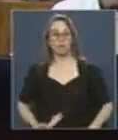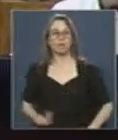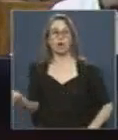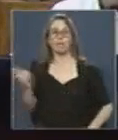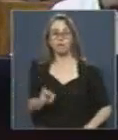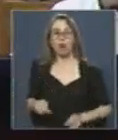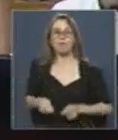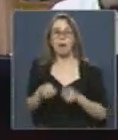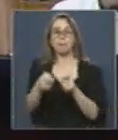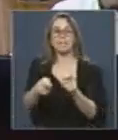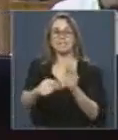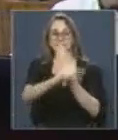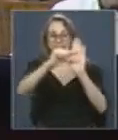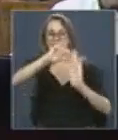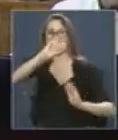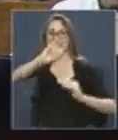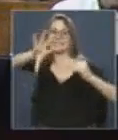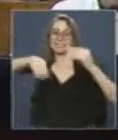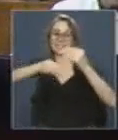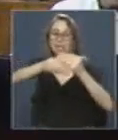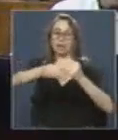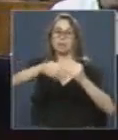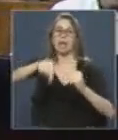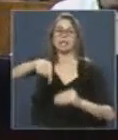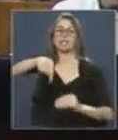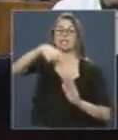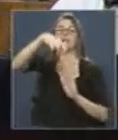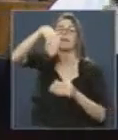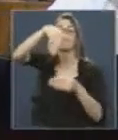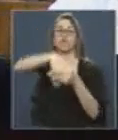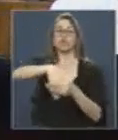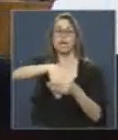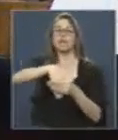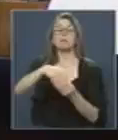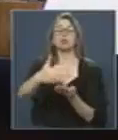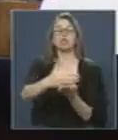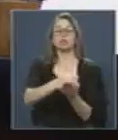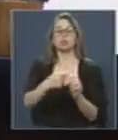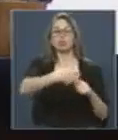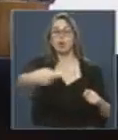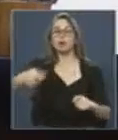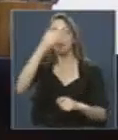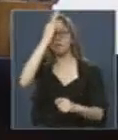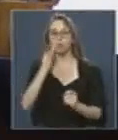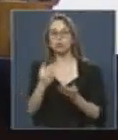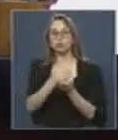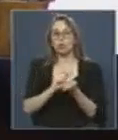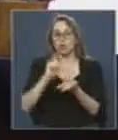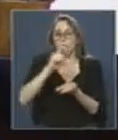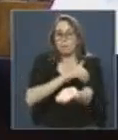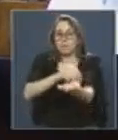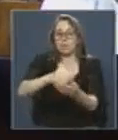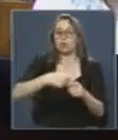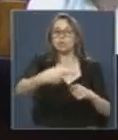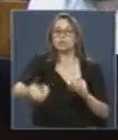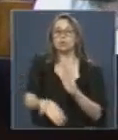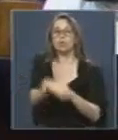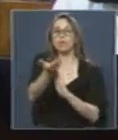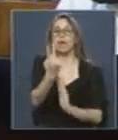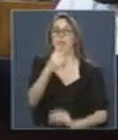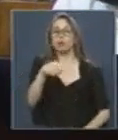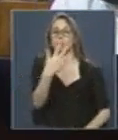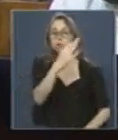la indicación para votar el 2,9%. Lo vimos en ocasiones anteriores y conocimos el